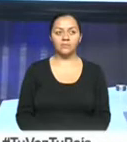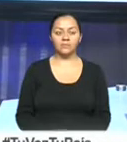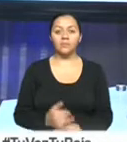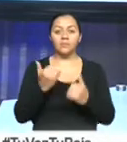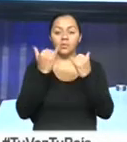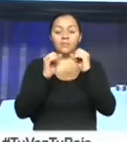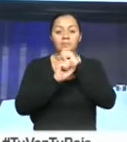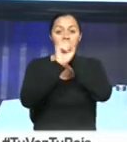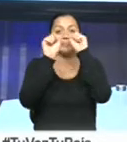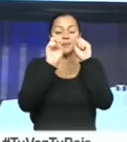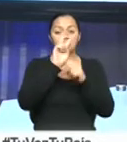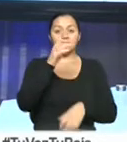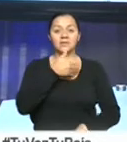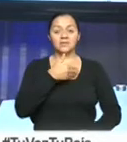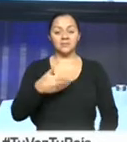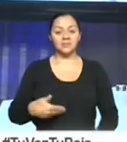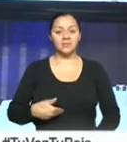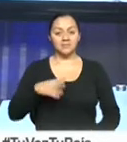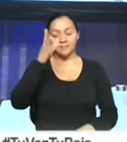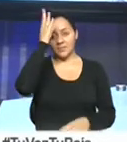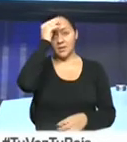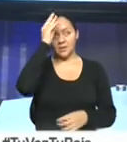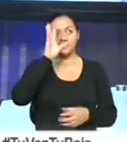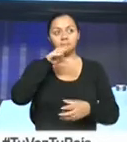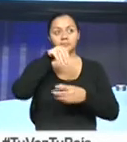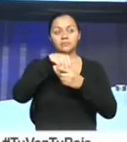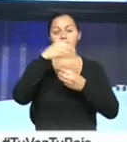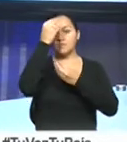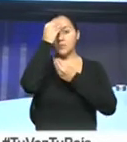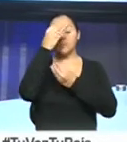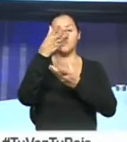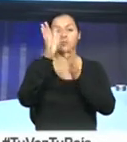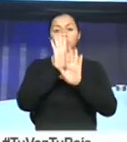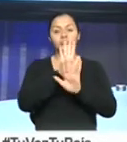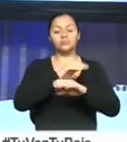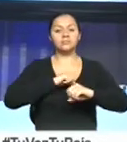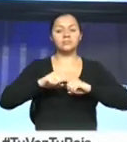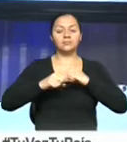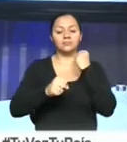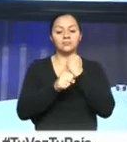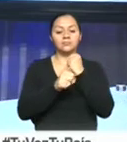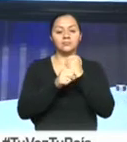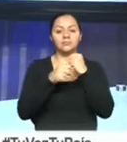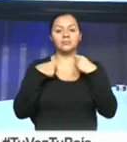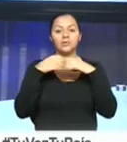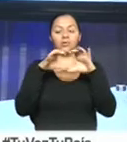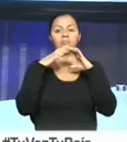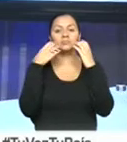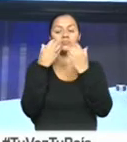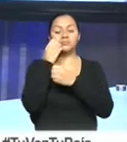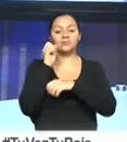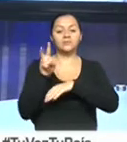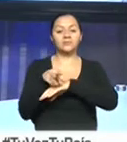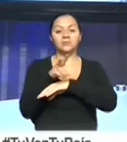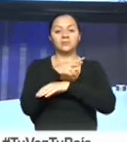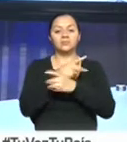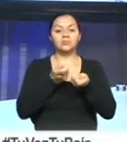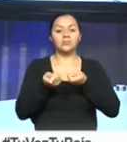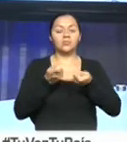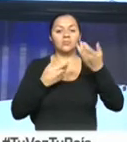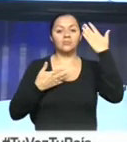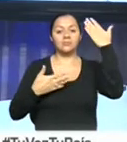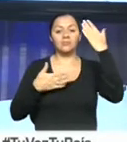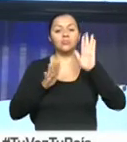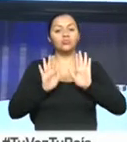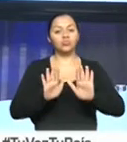Mañana el vicepresidente de la República, Jorge Glass, dio un informe sobre su gestión a la Comisión de Fiscalización y Control Político